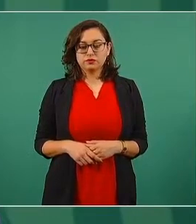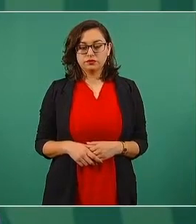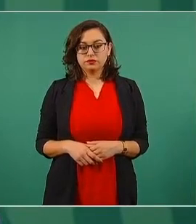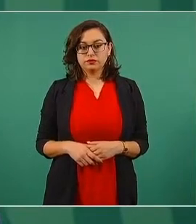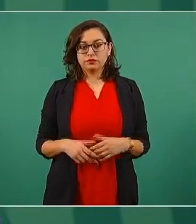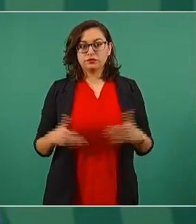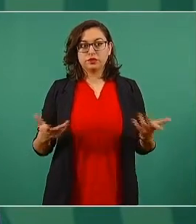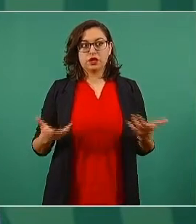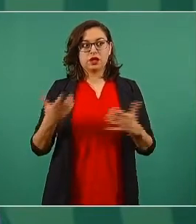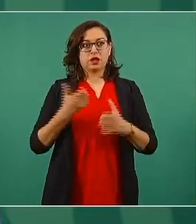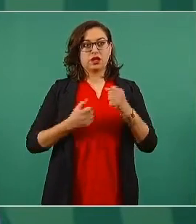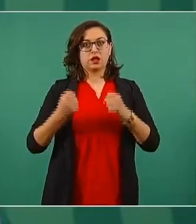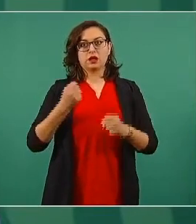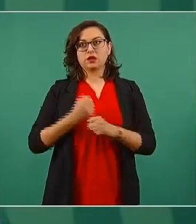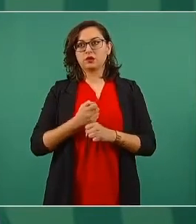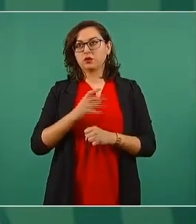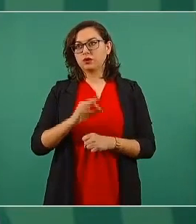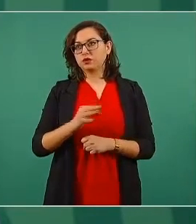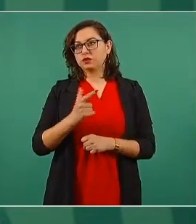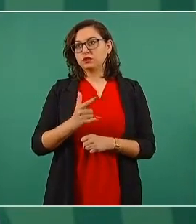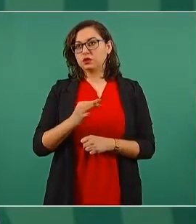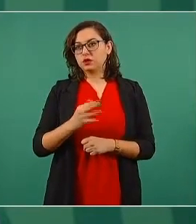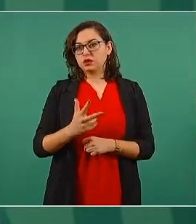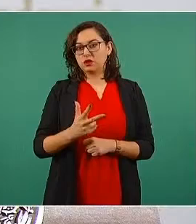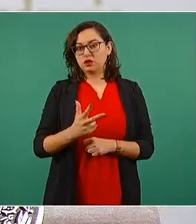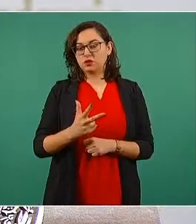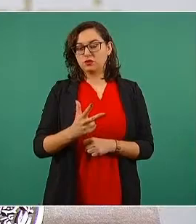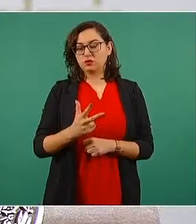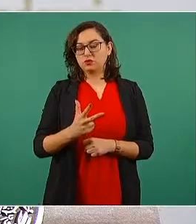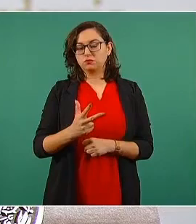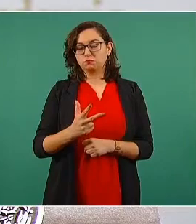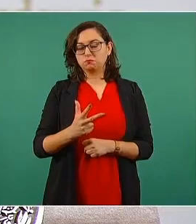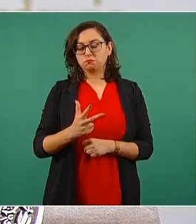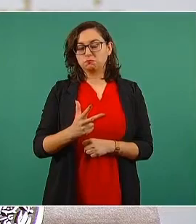en el 47, 48,